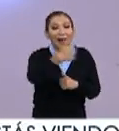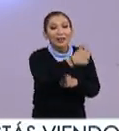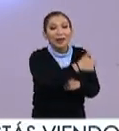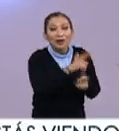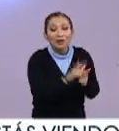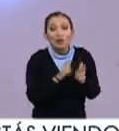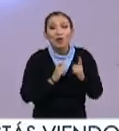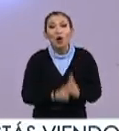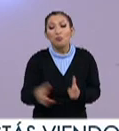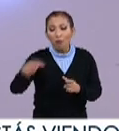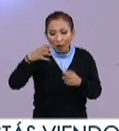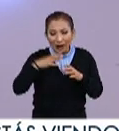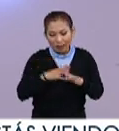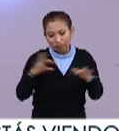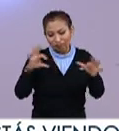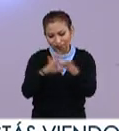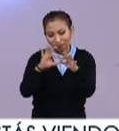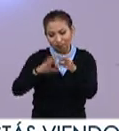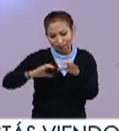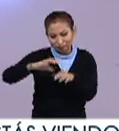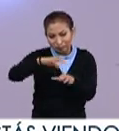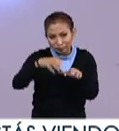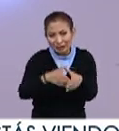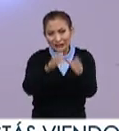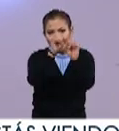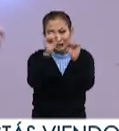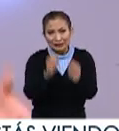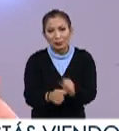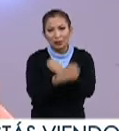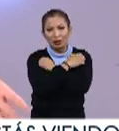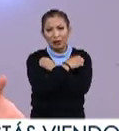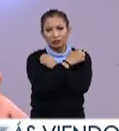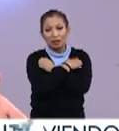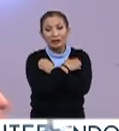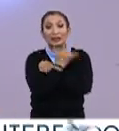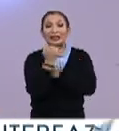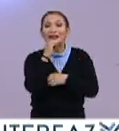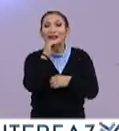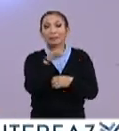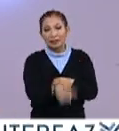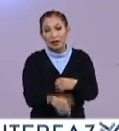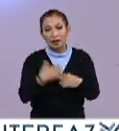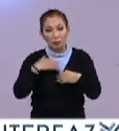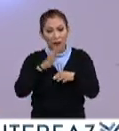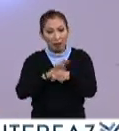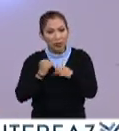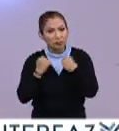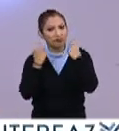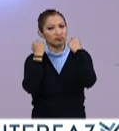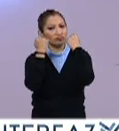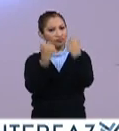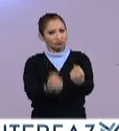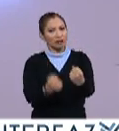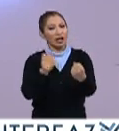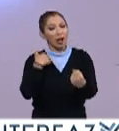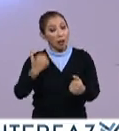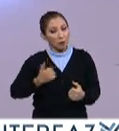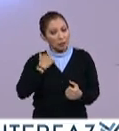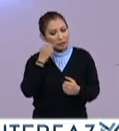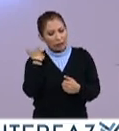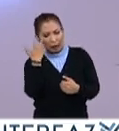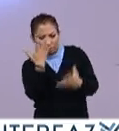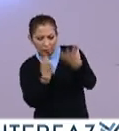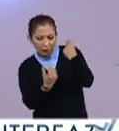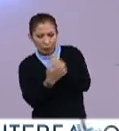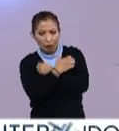grupos sociales que componen a un sistema educativo y así pues potencializar el aprovechamiento